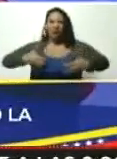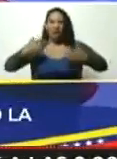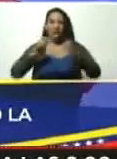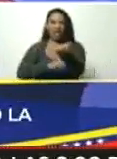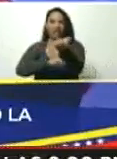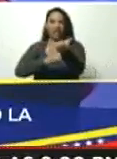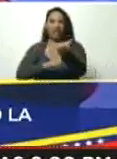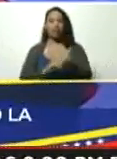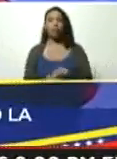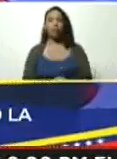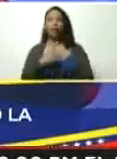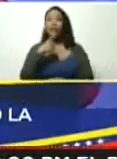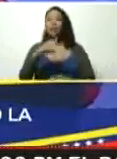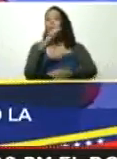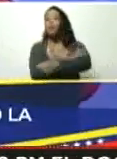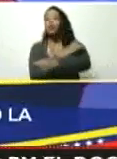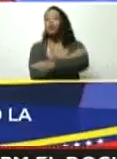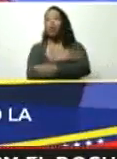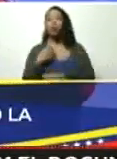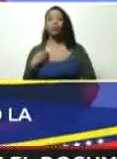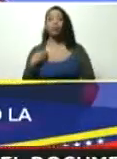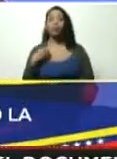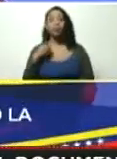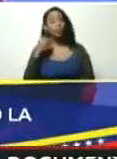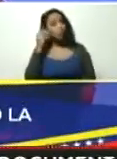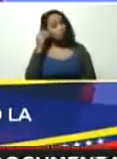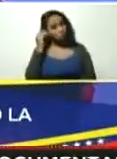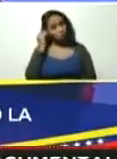Lo decía la derecha extrema.